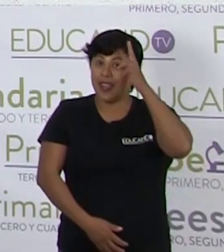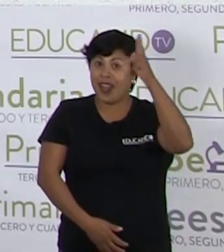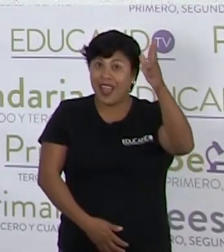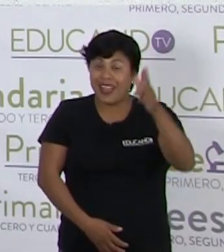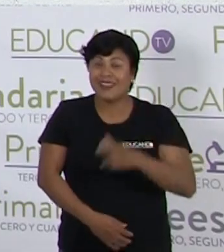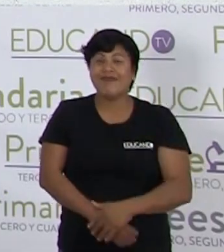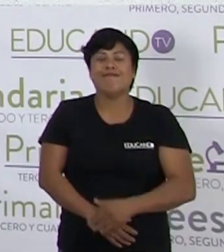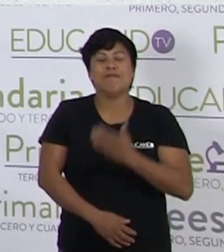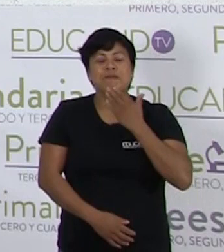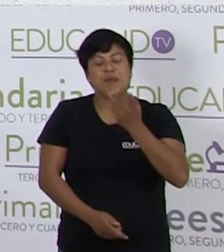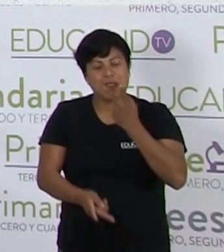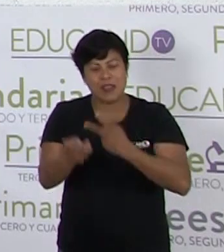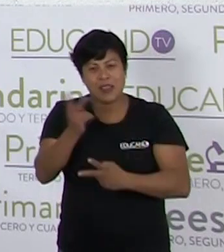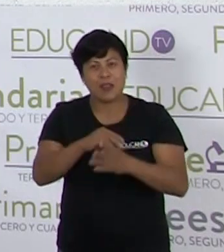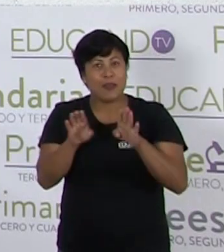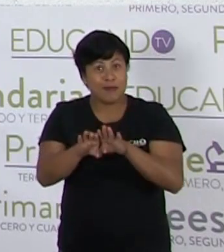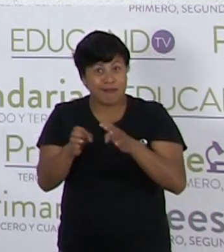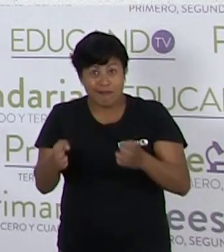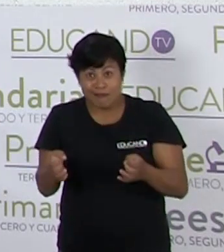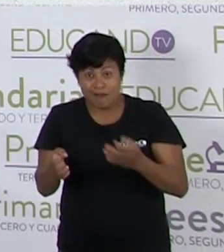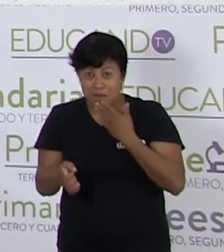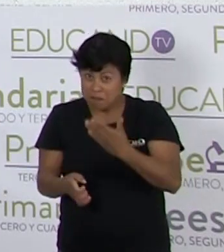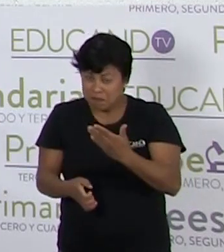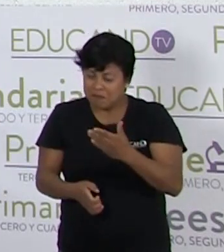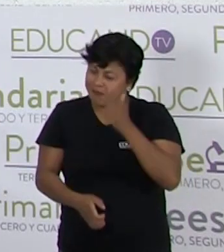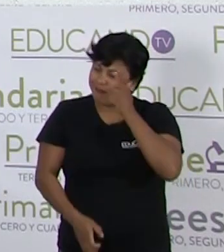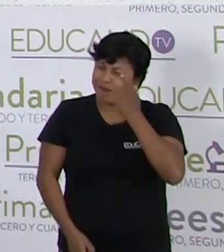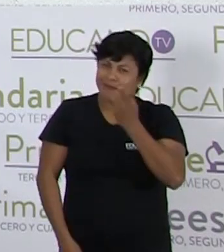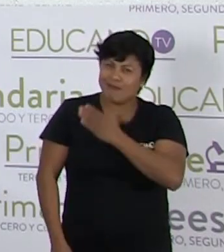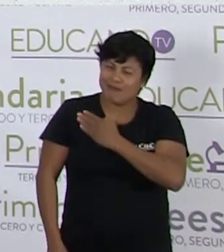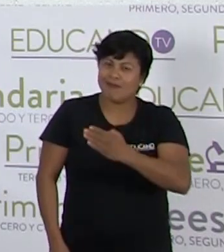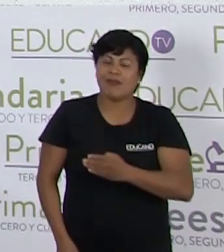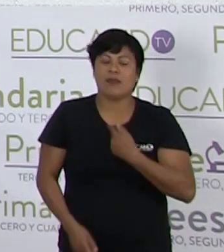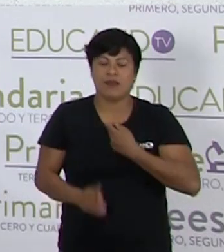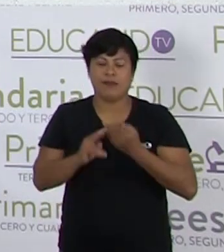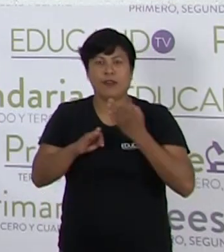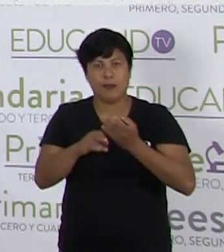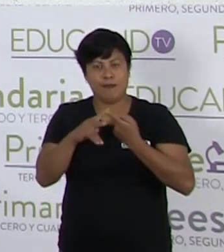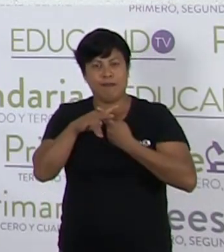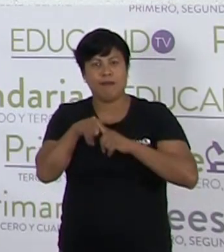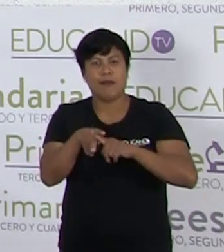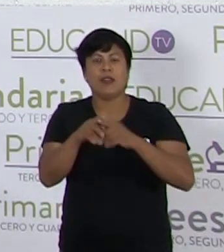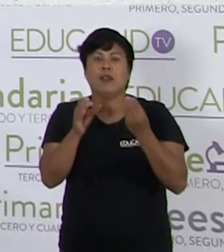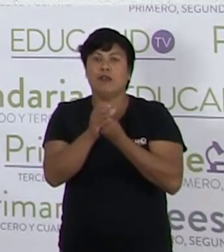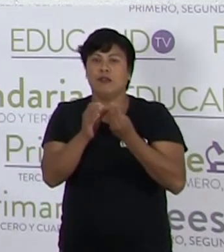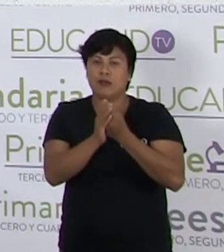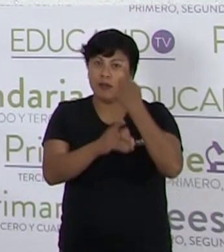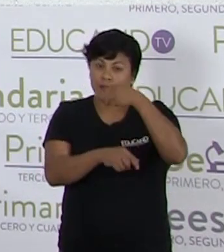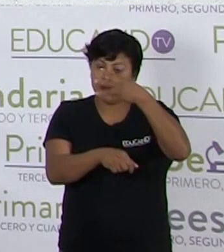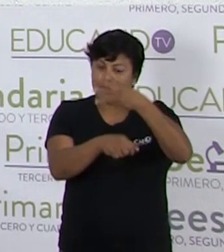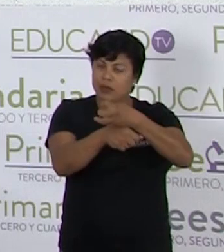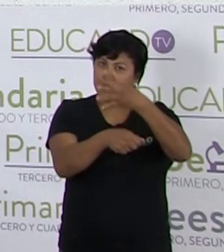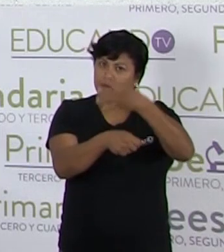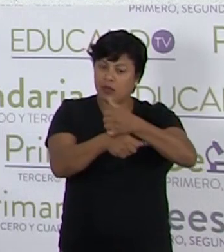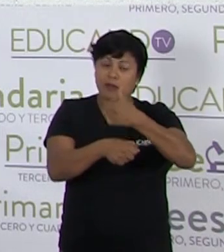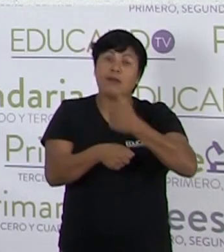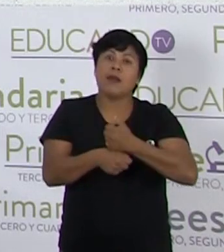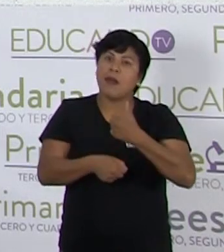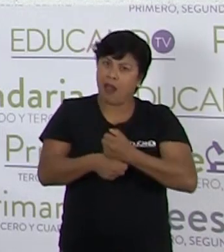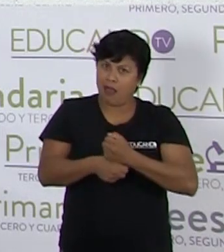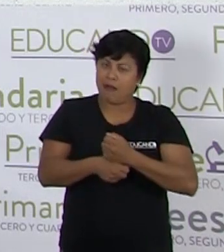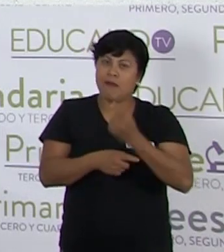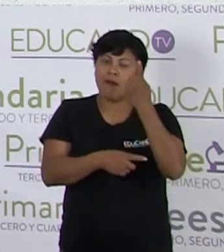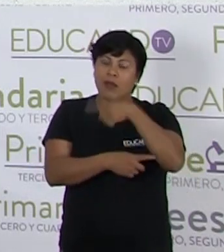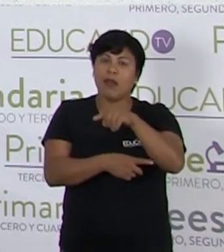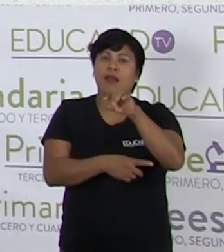Hola, bienvenido, ¿cómo estás? Súper bien, ¿verdad? Vamos a dar inicio con esta sesión para tercer y cuarto de primaria en